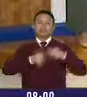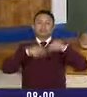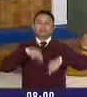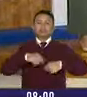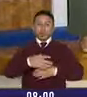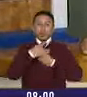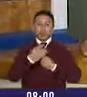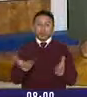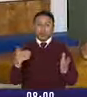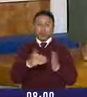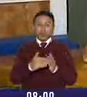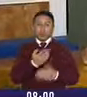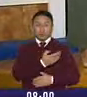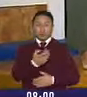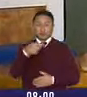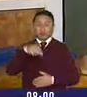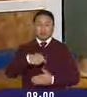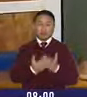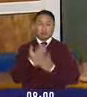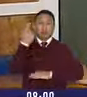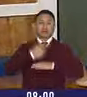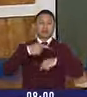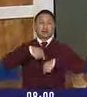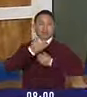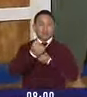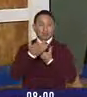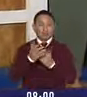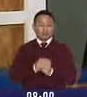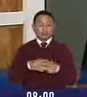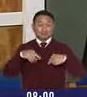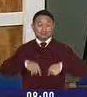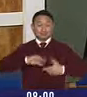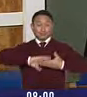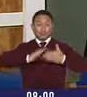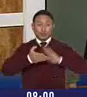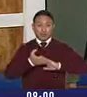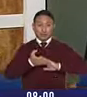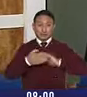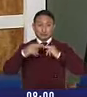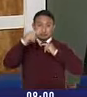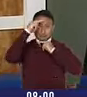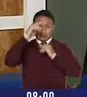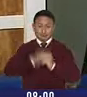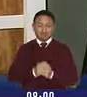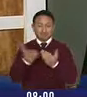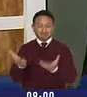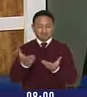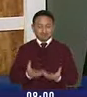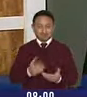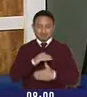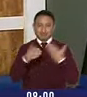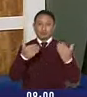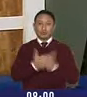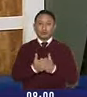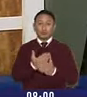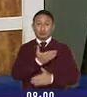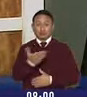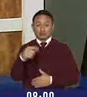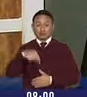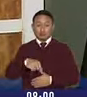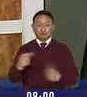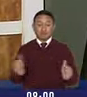oyentes, qué gusto poderlos acompañar en una nueva jornada informativa en este su espacio de comunidad. Bienvenidos y bienvenidas a todos ustedes.